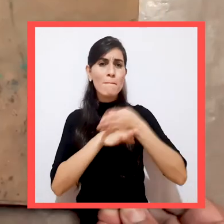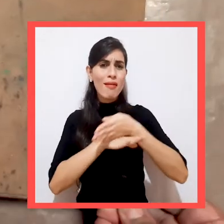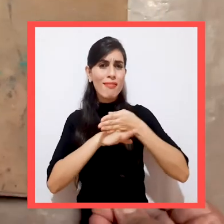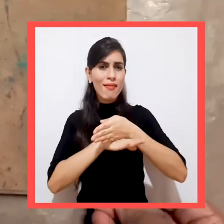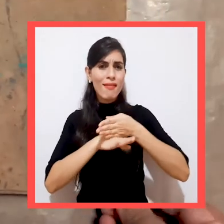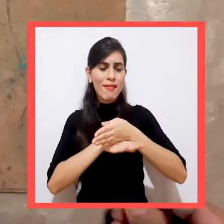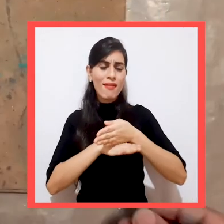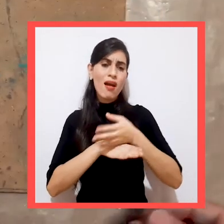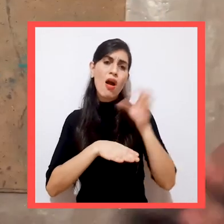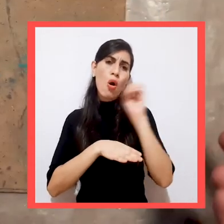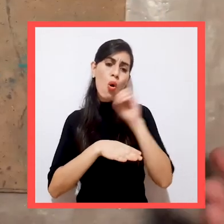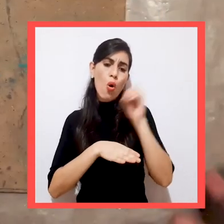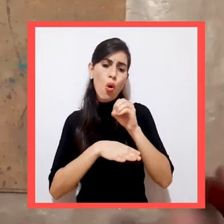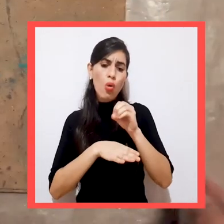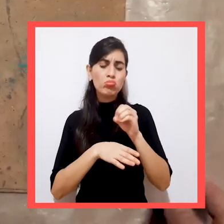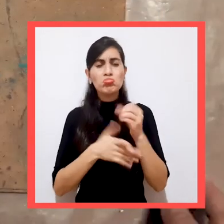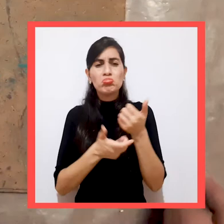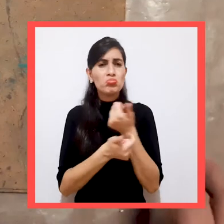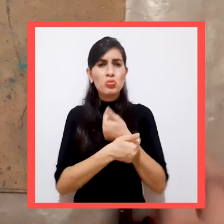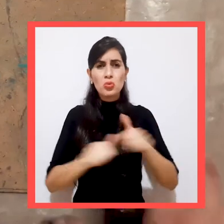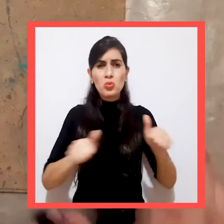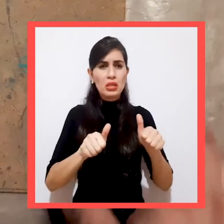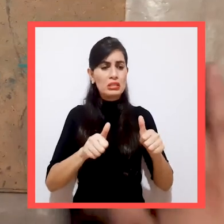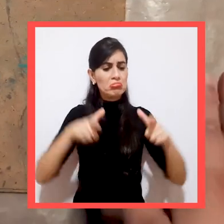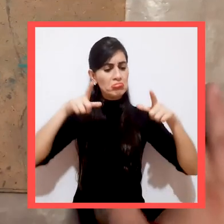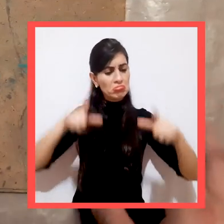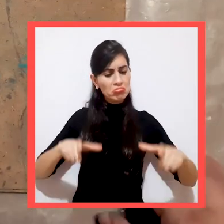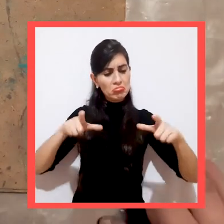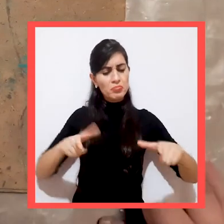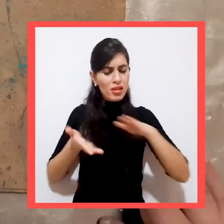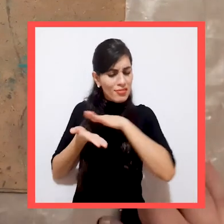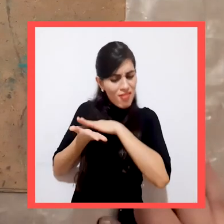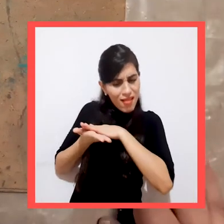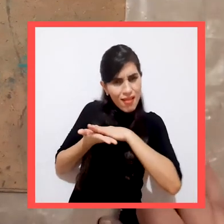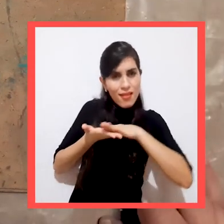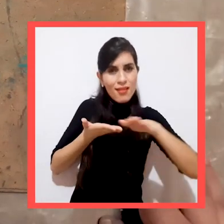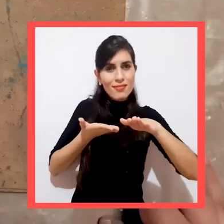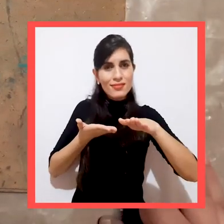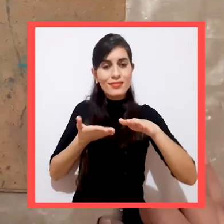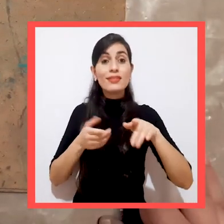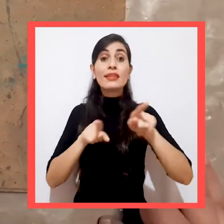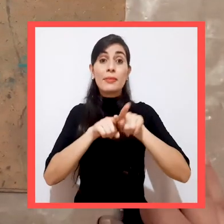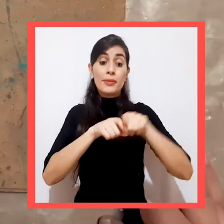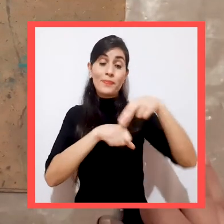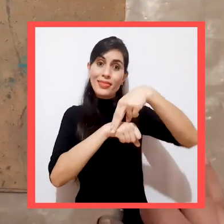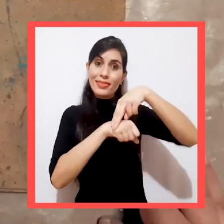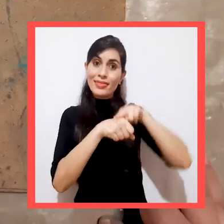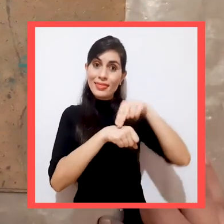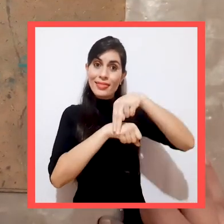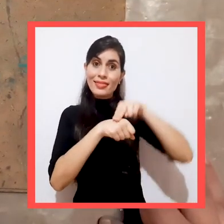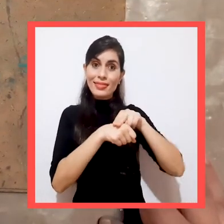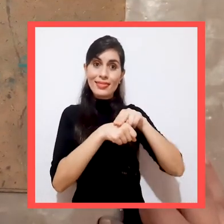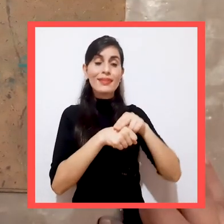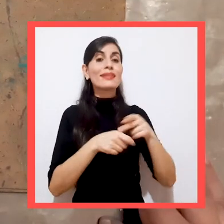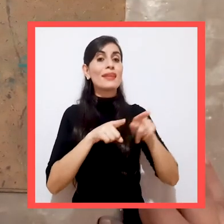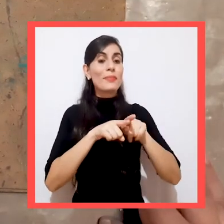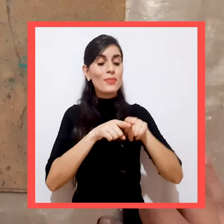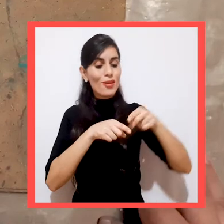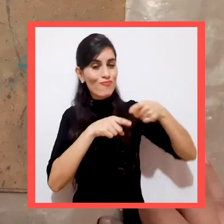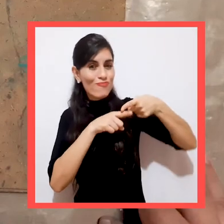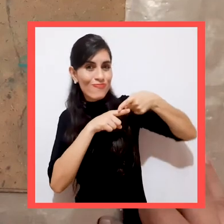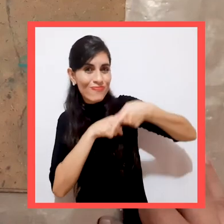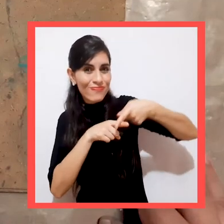tabla, puede ser una tapadera o un plato liso, masking tape, cuchillo